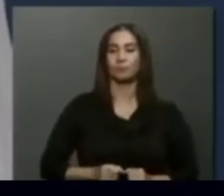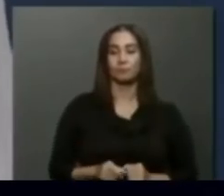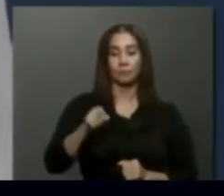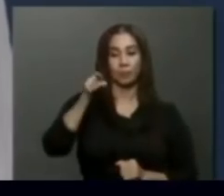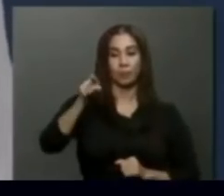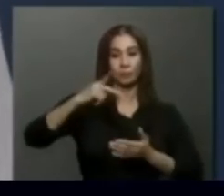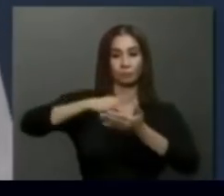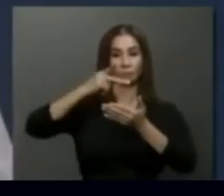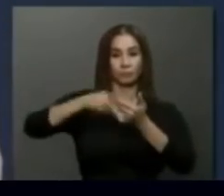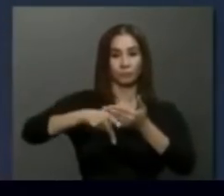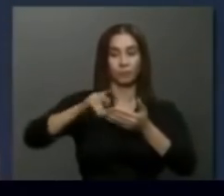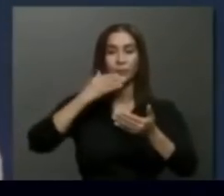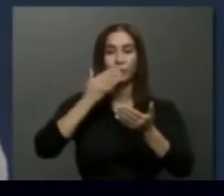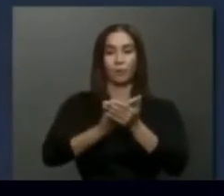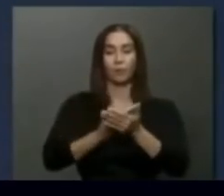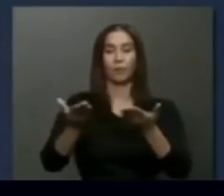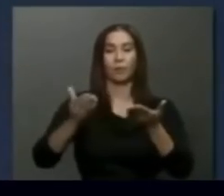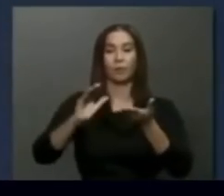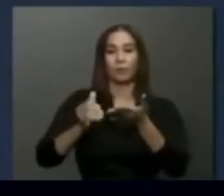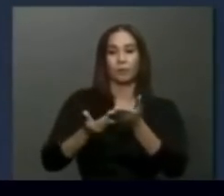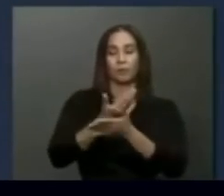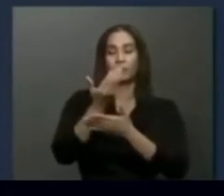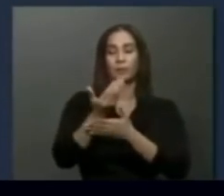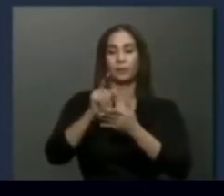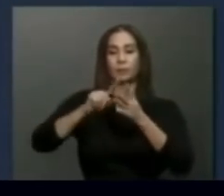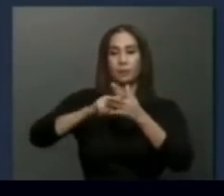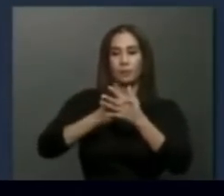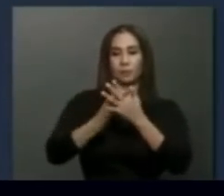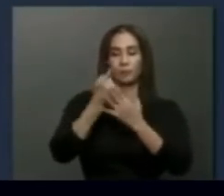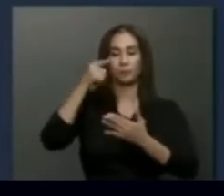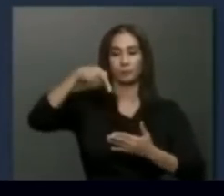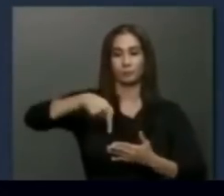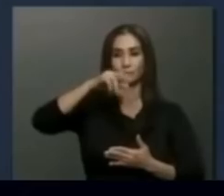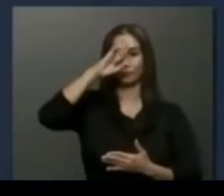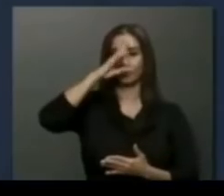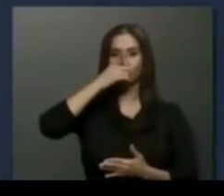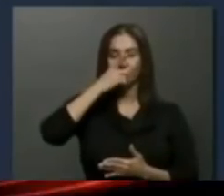un programa innovador que lo vamos a empezar a aplicar en nuestro país.